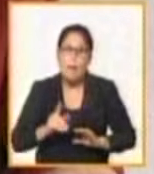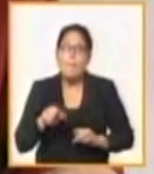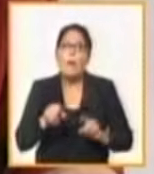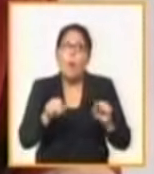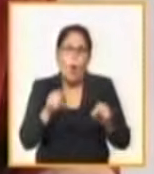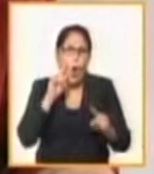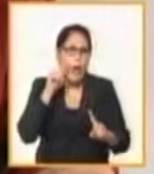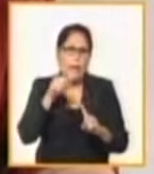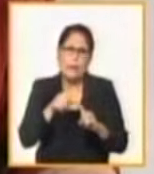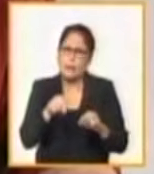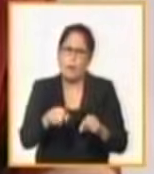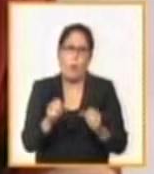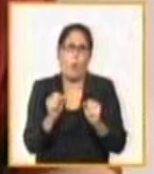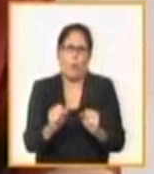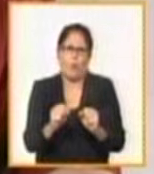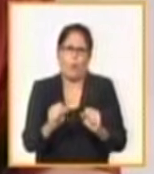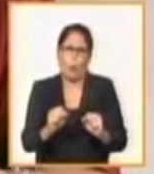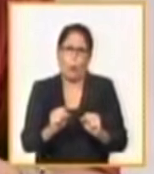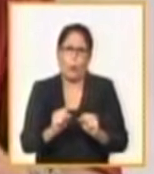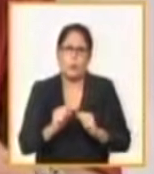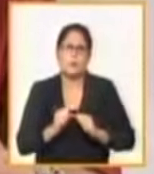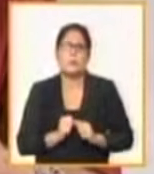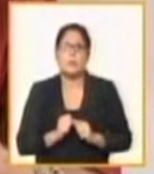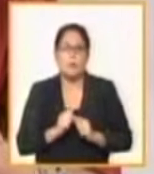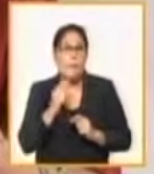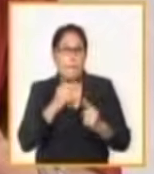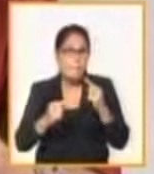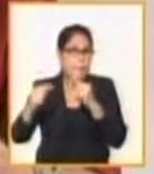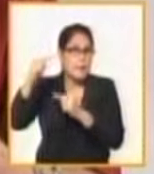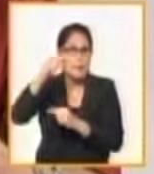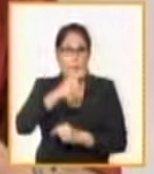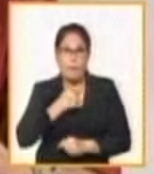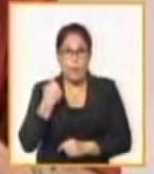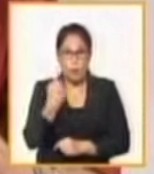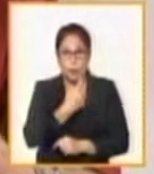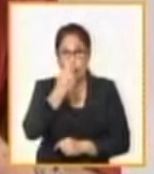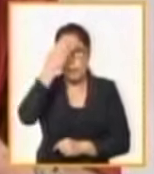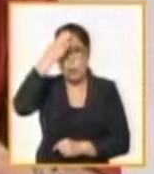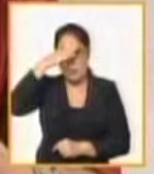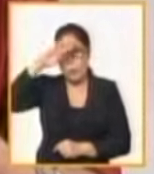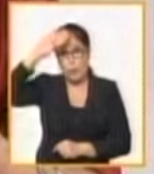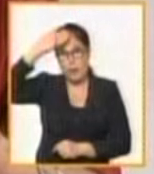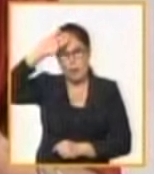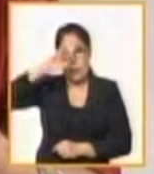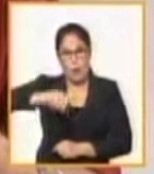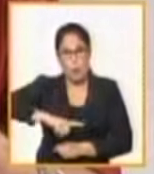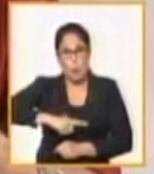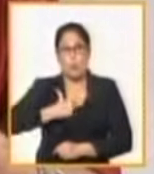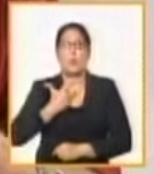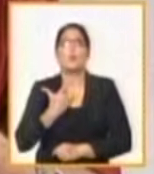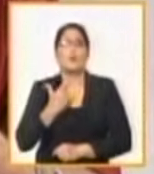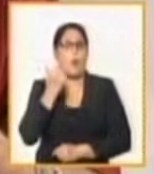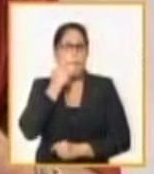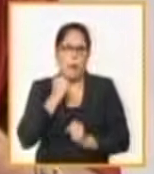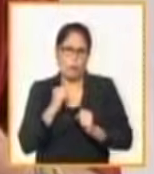no enraizó, no cuajó, porque la esencia nuestra de nuestra cultura era